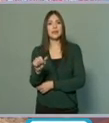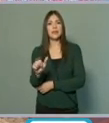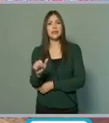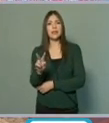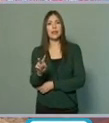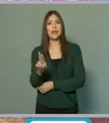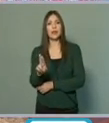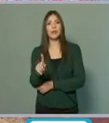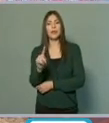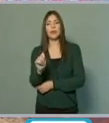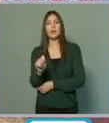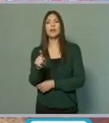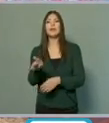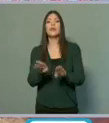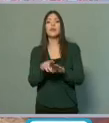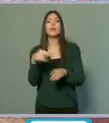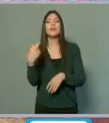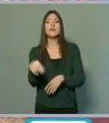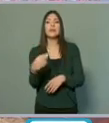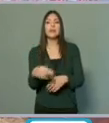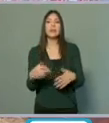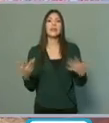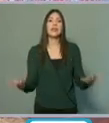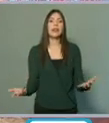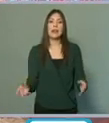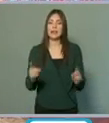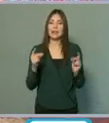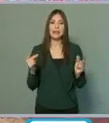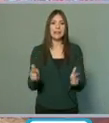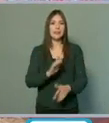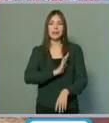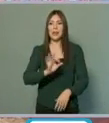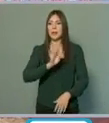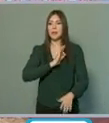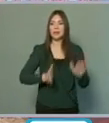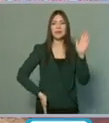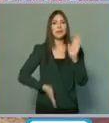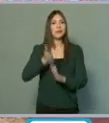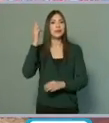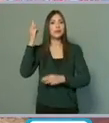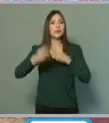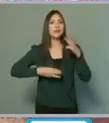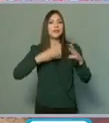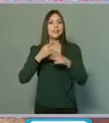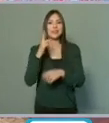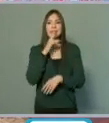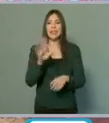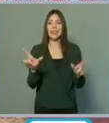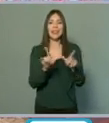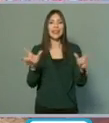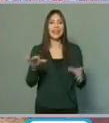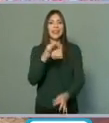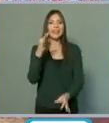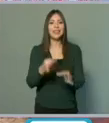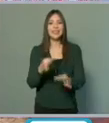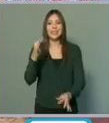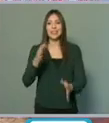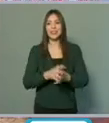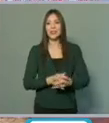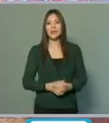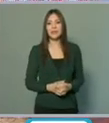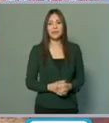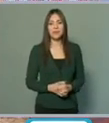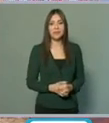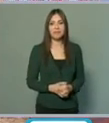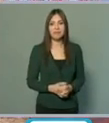Ochi Priñac, Sirina. Vámonos ya, vámonos al mundo. Vámonos ya. Ya estoy lista, producción. Wow, bueno,